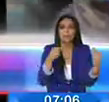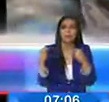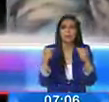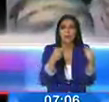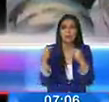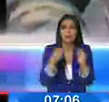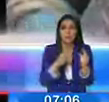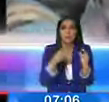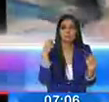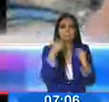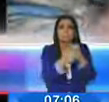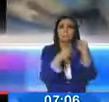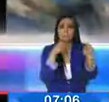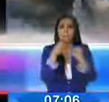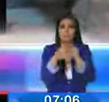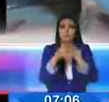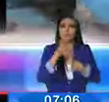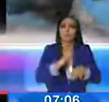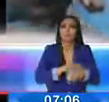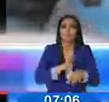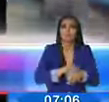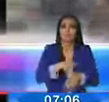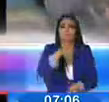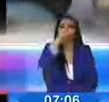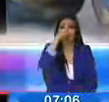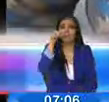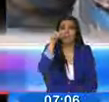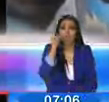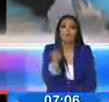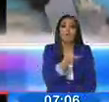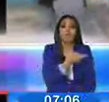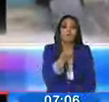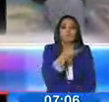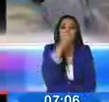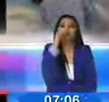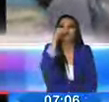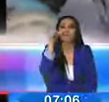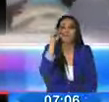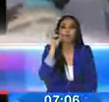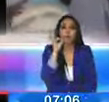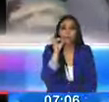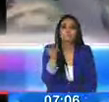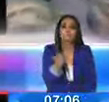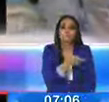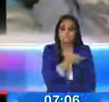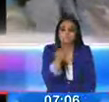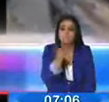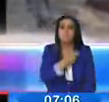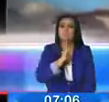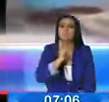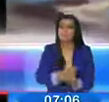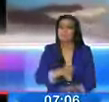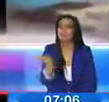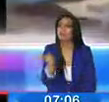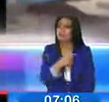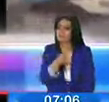dos han tenido una bronca así por ahora porque no todas señora son consumidores los dos señores